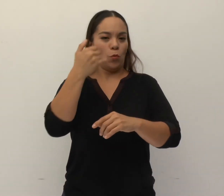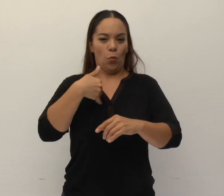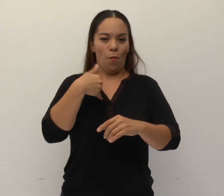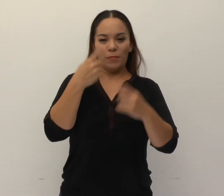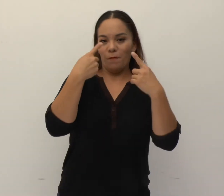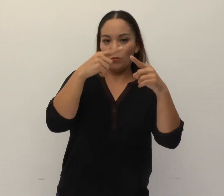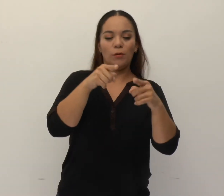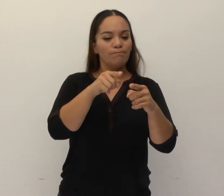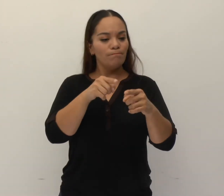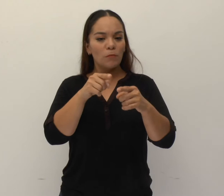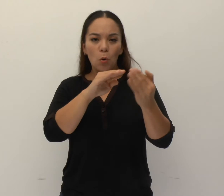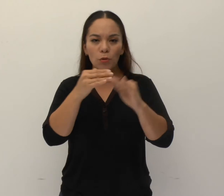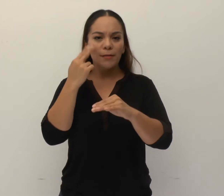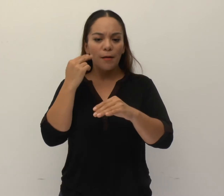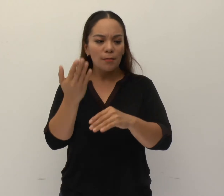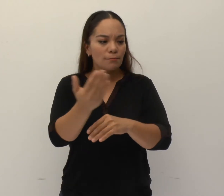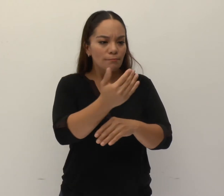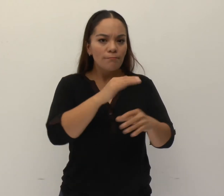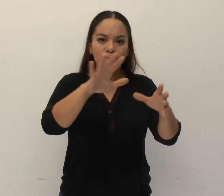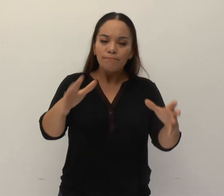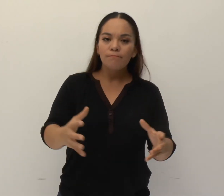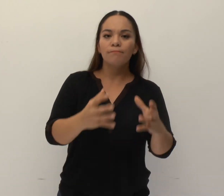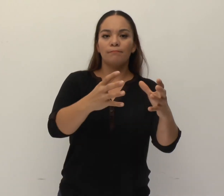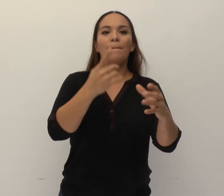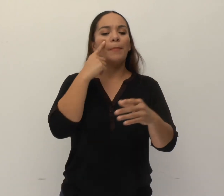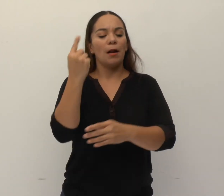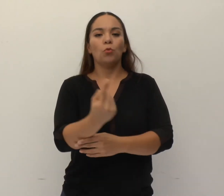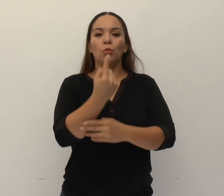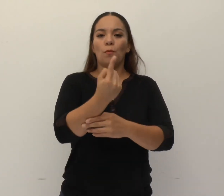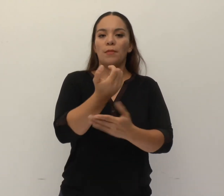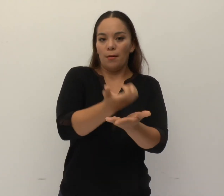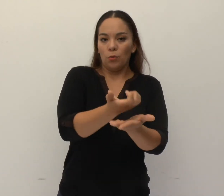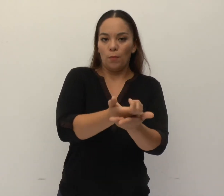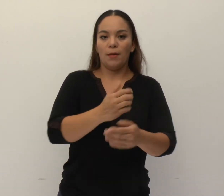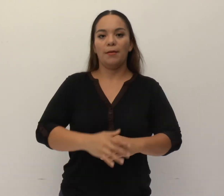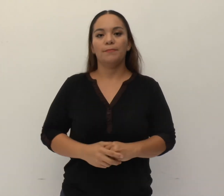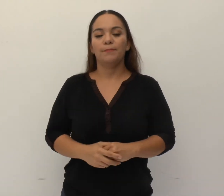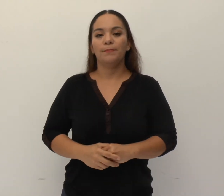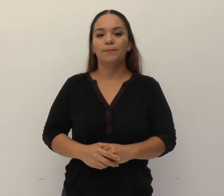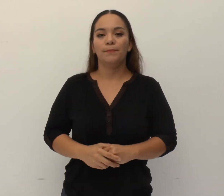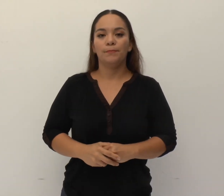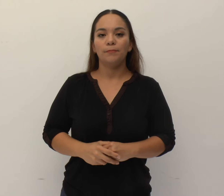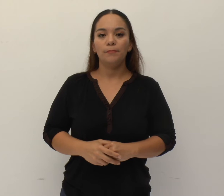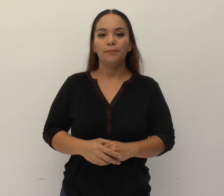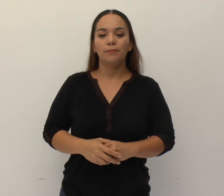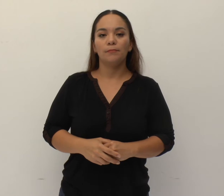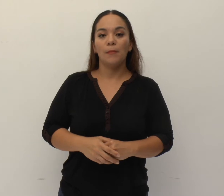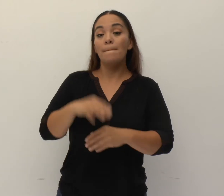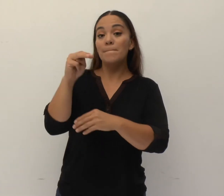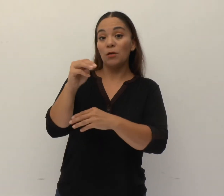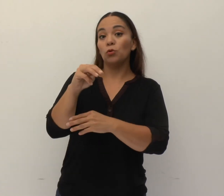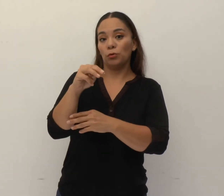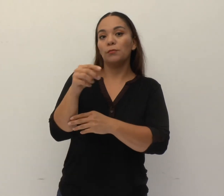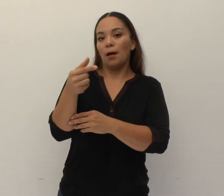propuso conectar a las comunidades negras del mundo en busca de la emancipación y la autonomía económica. Marcus